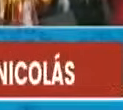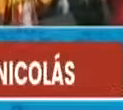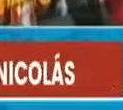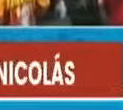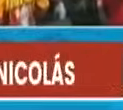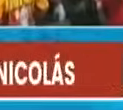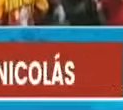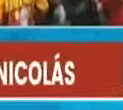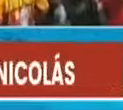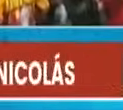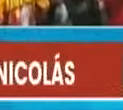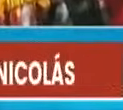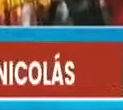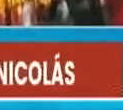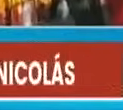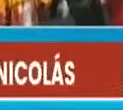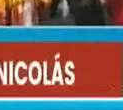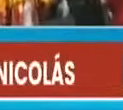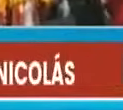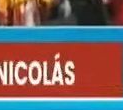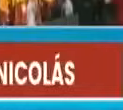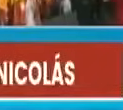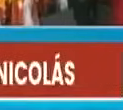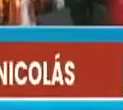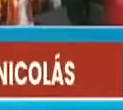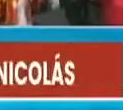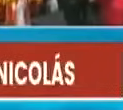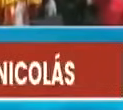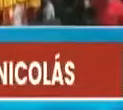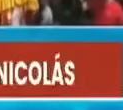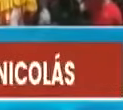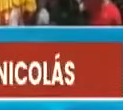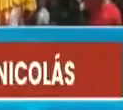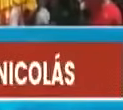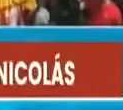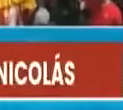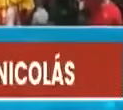un presidente sin liderazgo y sin energía.